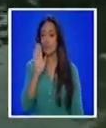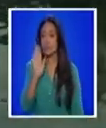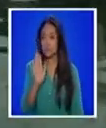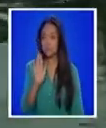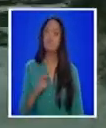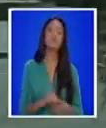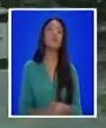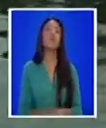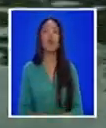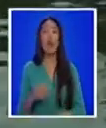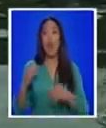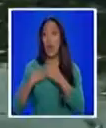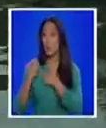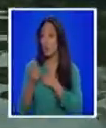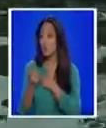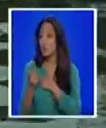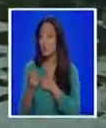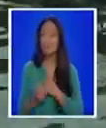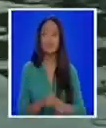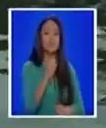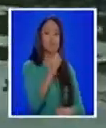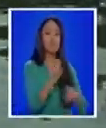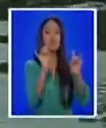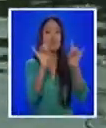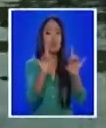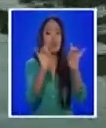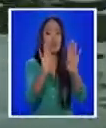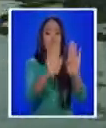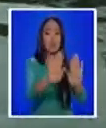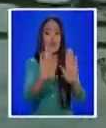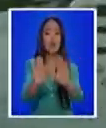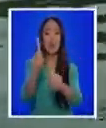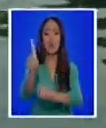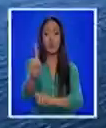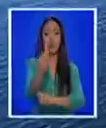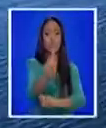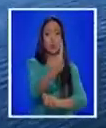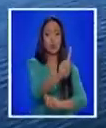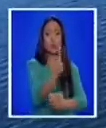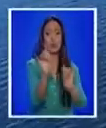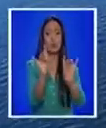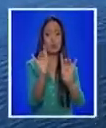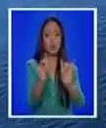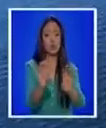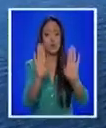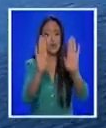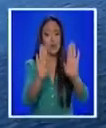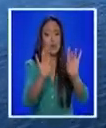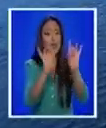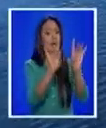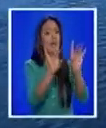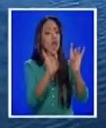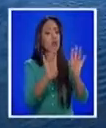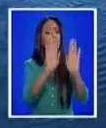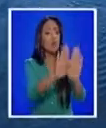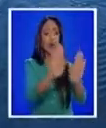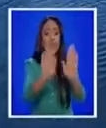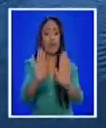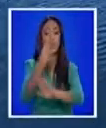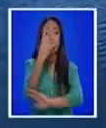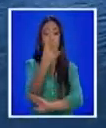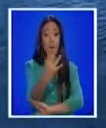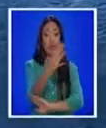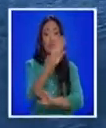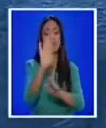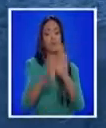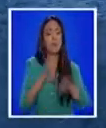vamos emocionados, ¿no? Claro que sí, les deseo mucho éxito a cada uno de los participantes. Diles a ellos, diles a ellos. Mucho éxito, chicos. Den lo mejor de